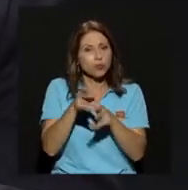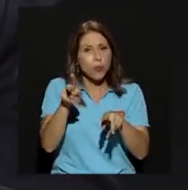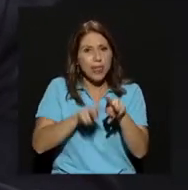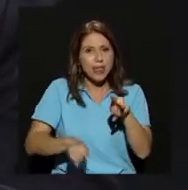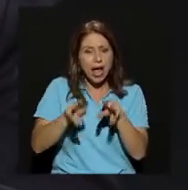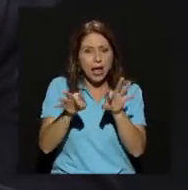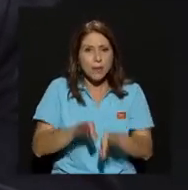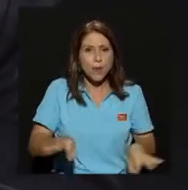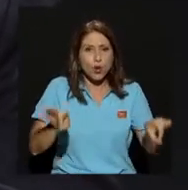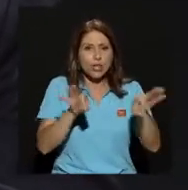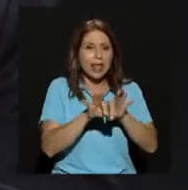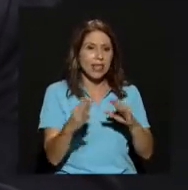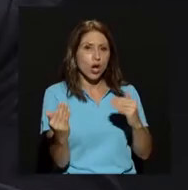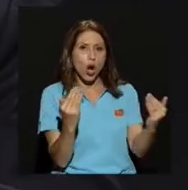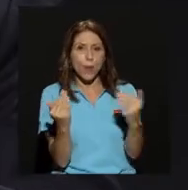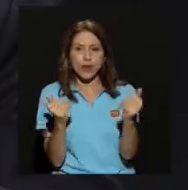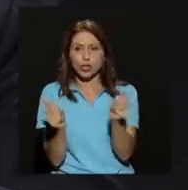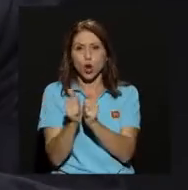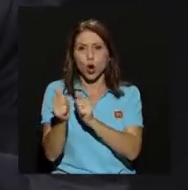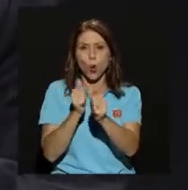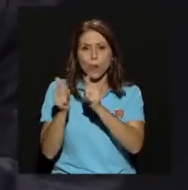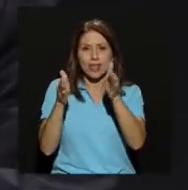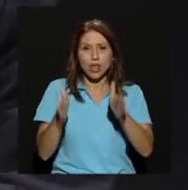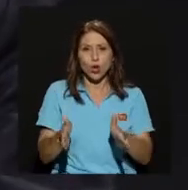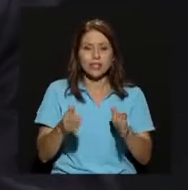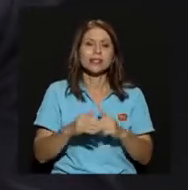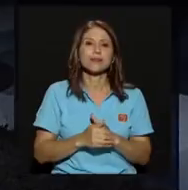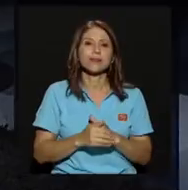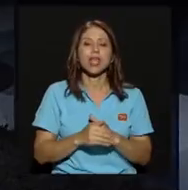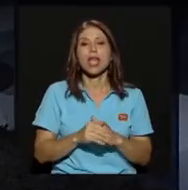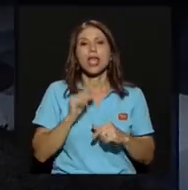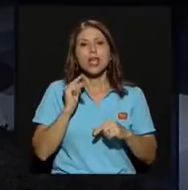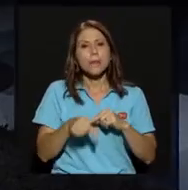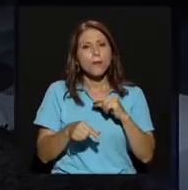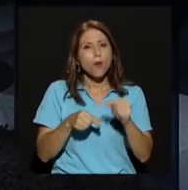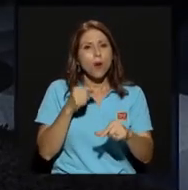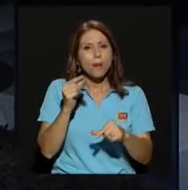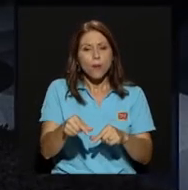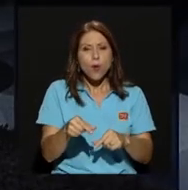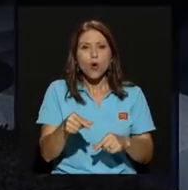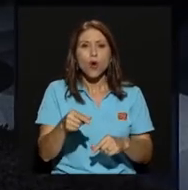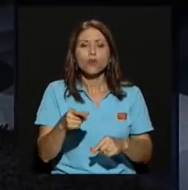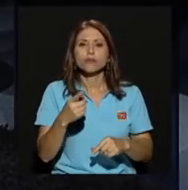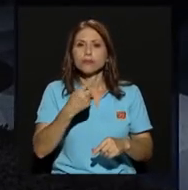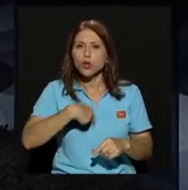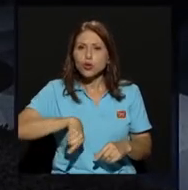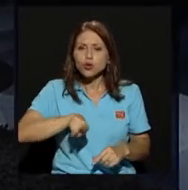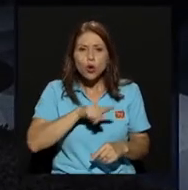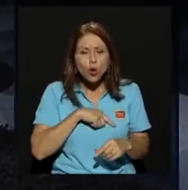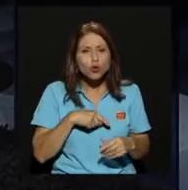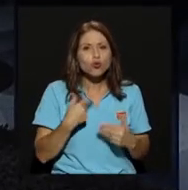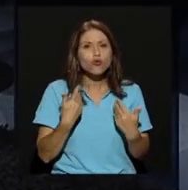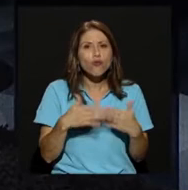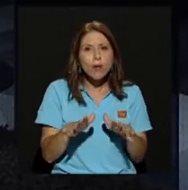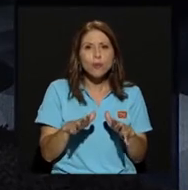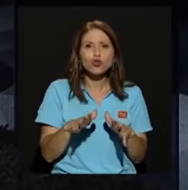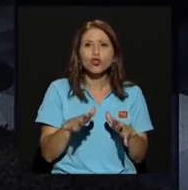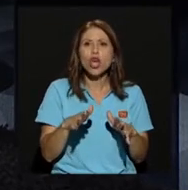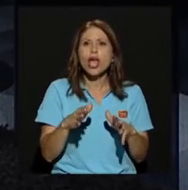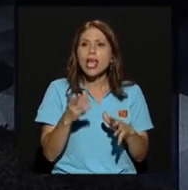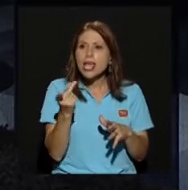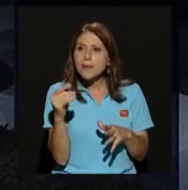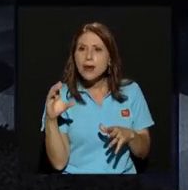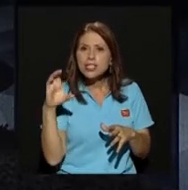relación con nuestros competidores y poco a poco fuimos entonces atrayendo inversión de afuera